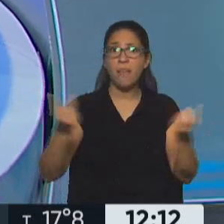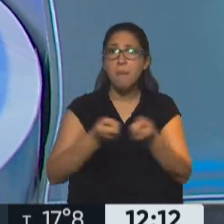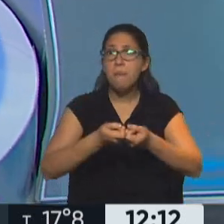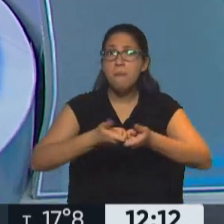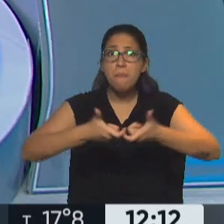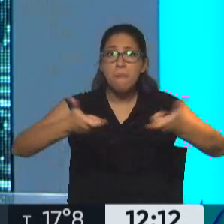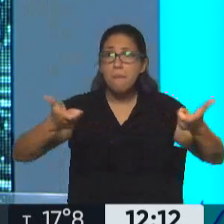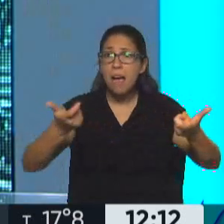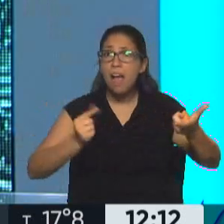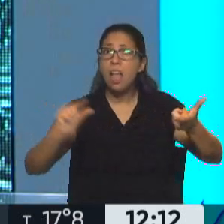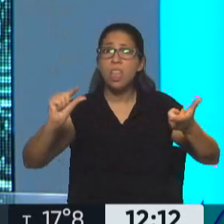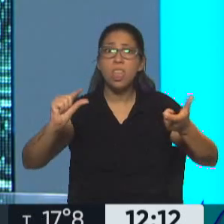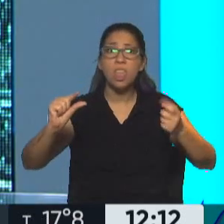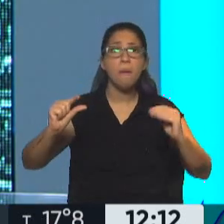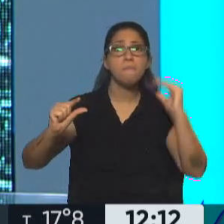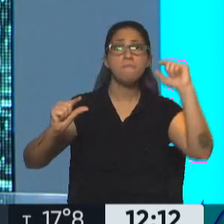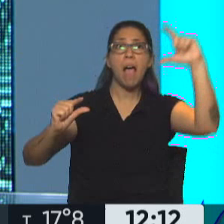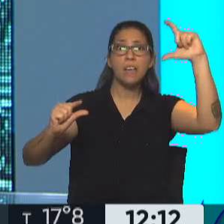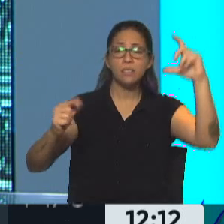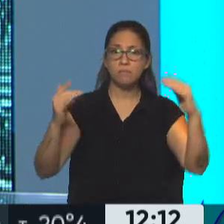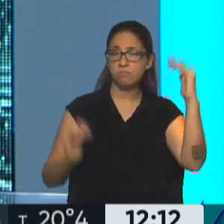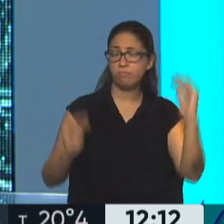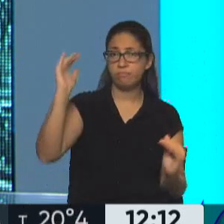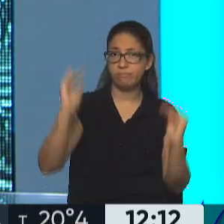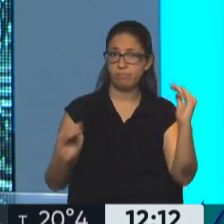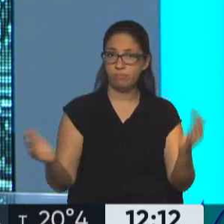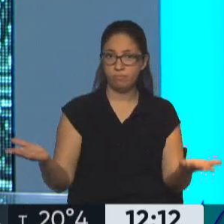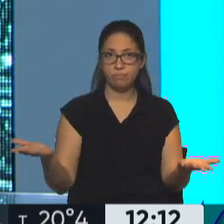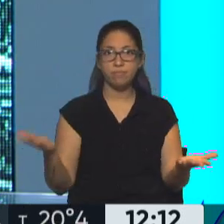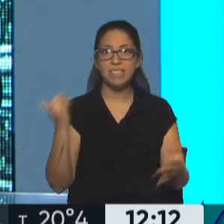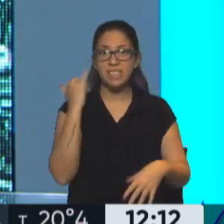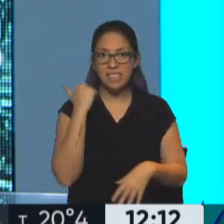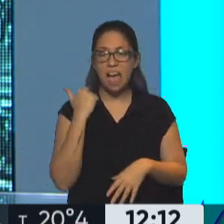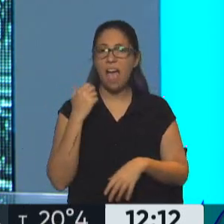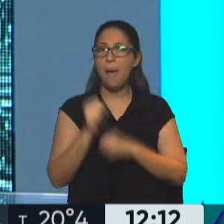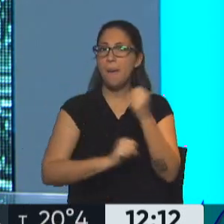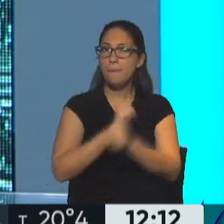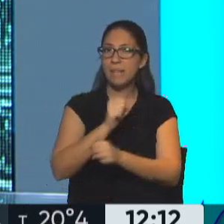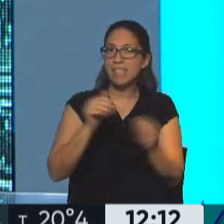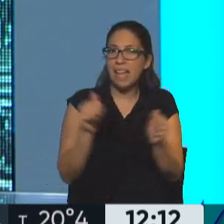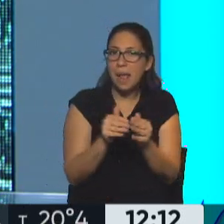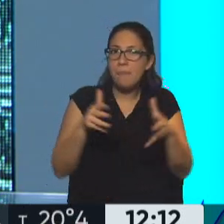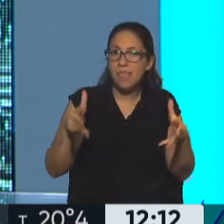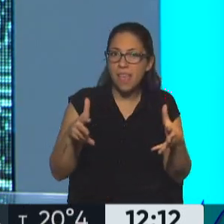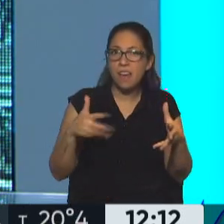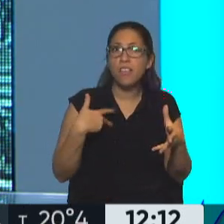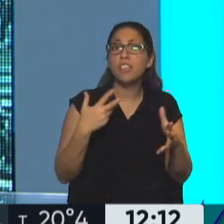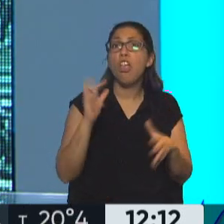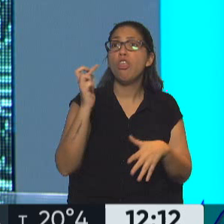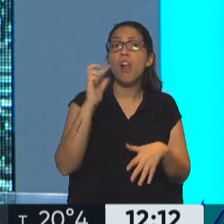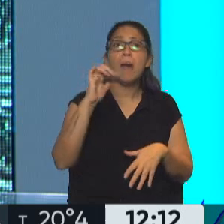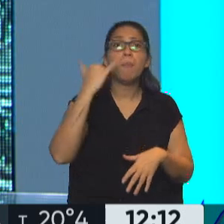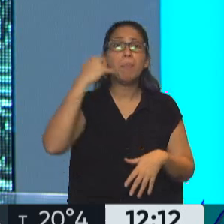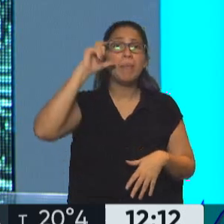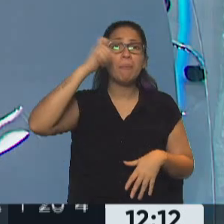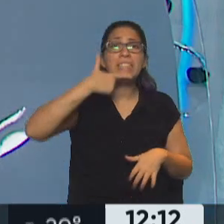crecimiento. Y fíjate, Vero y Alejandro, que ya las pymes también salieron a plantear el tema de que, ¿por qué no un dólar pyme? Es decir,